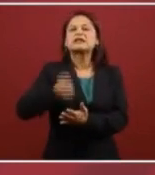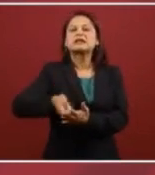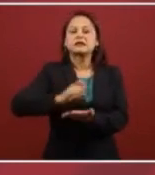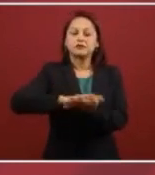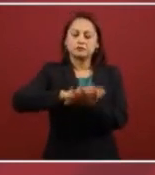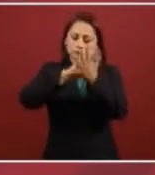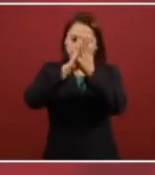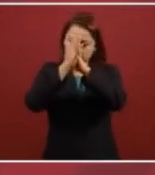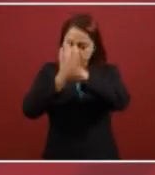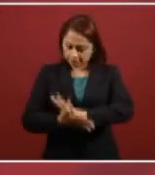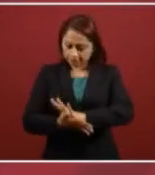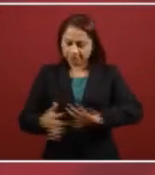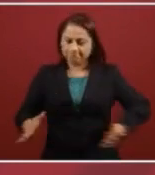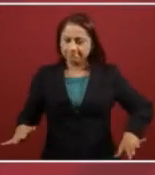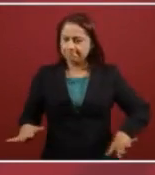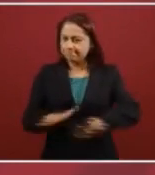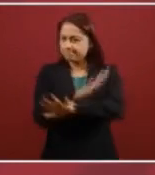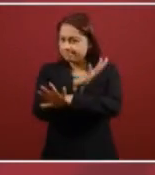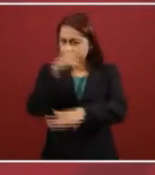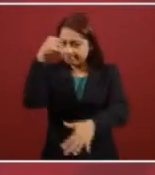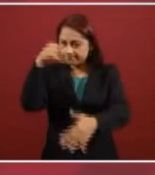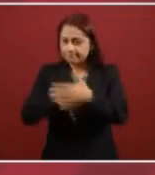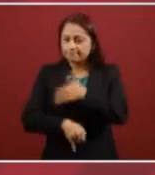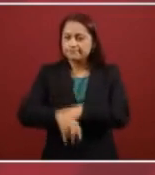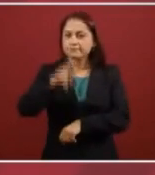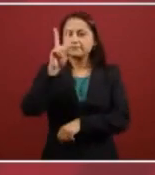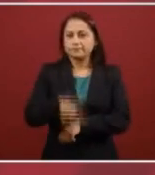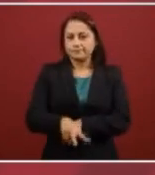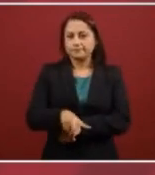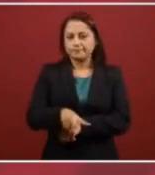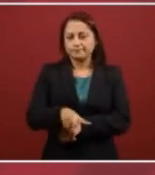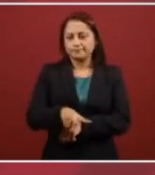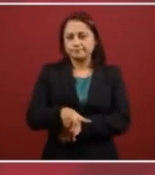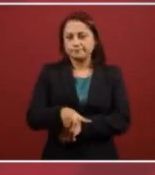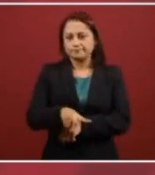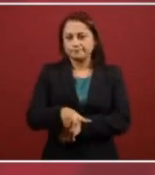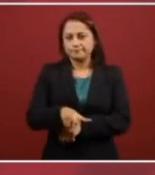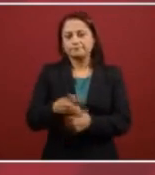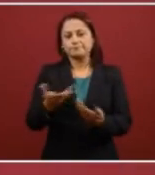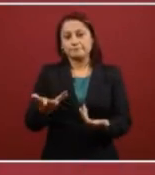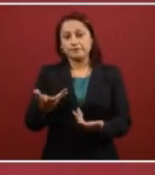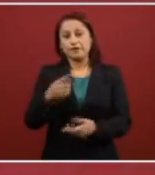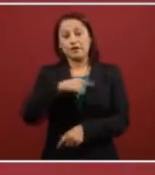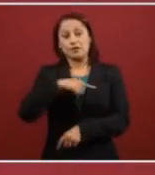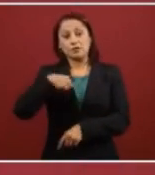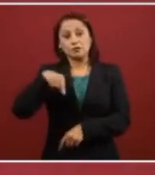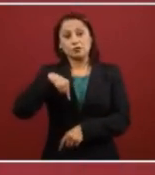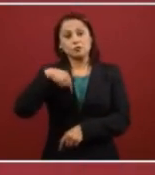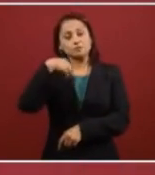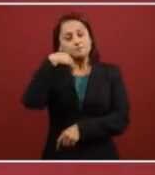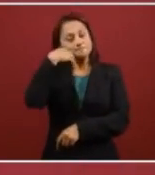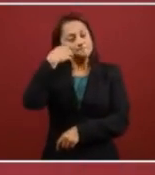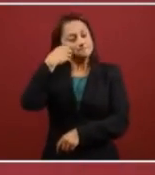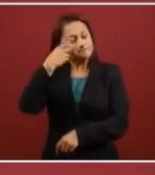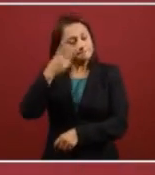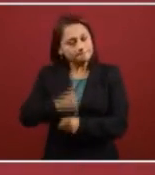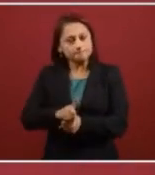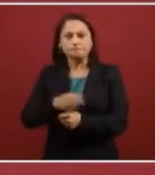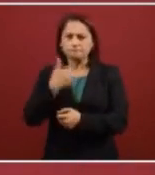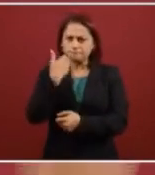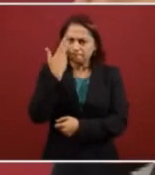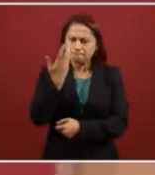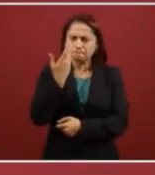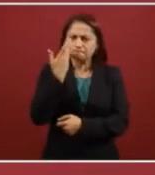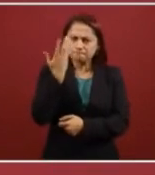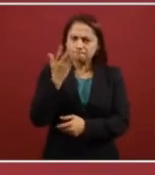that there needs un cambio to verdadero. Be a true change. Tenemos la voluntad we have de hacerlo. The wish to do